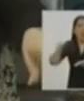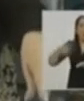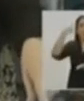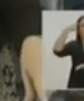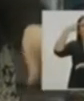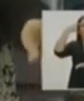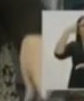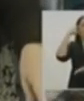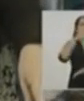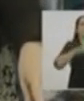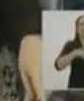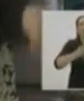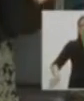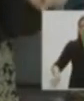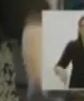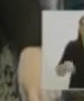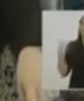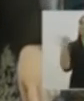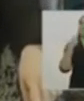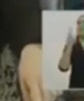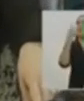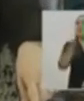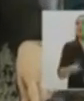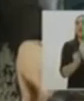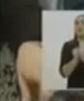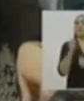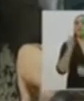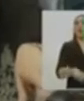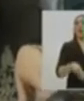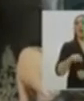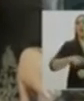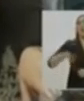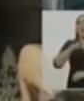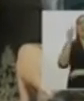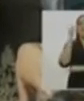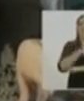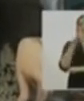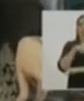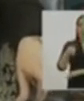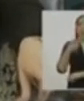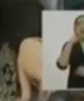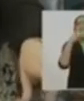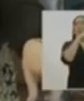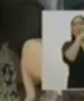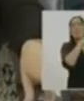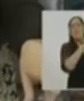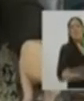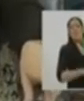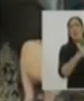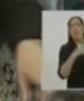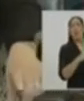Río Gallegos. Entonces esto demuestra claramente que Lázaro Báez no era un empresario más, no era simplemente